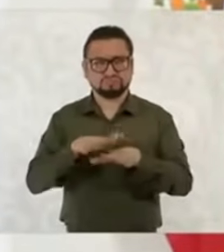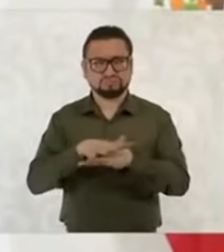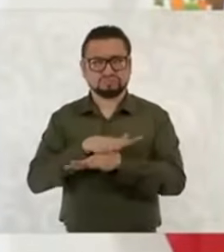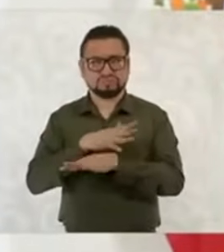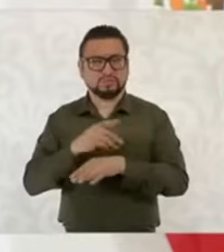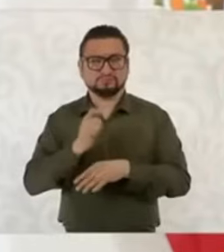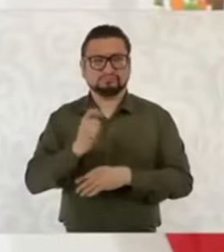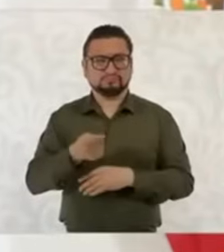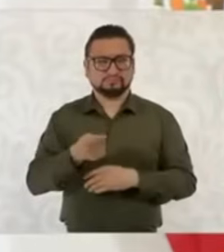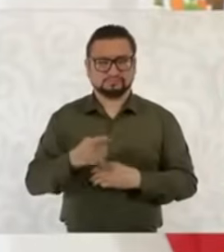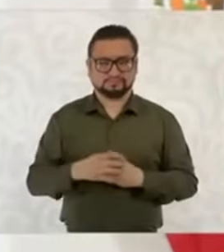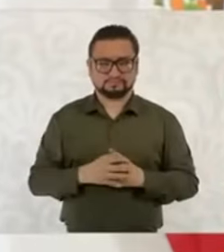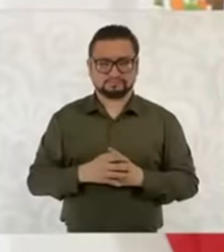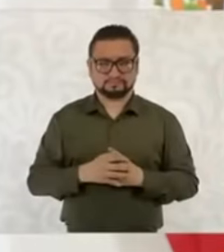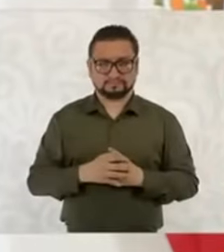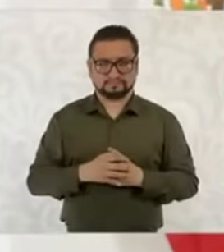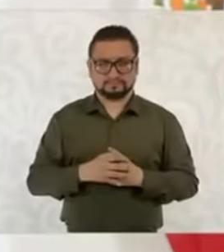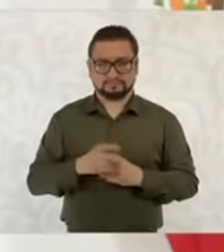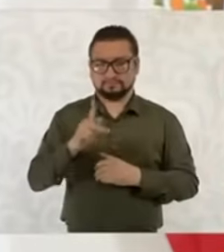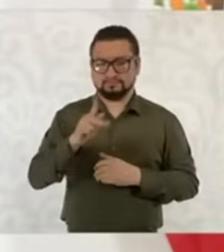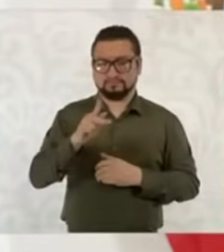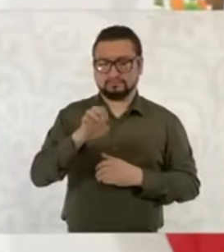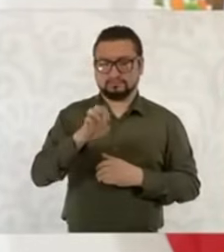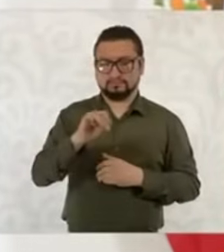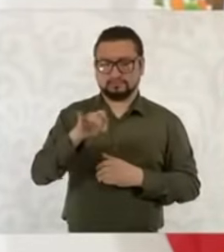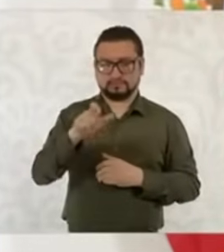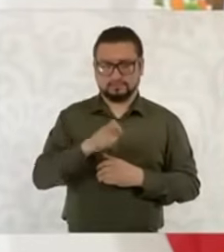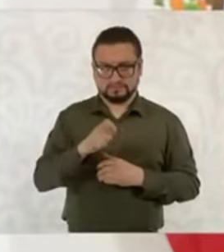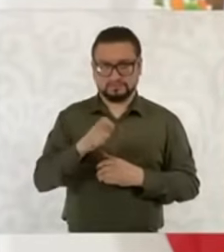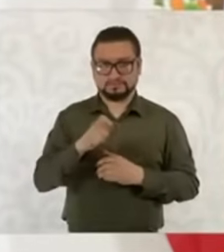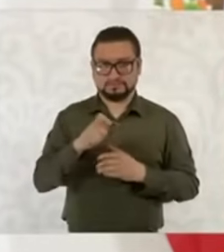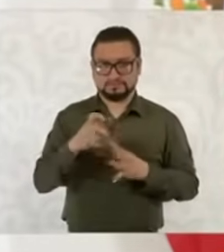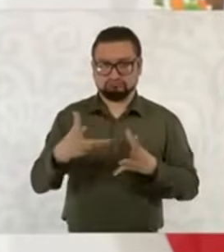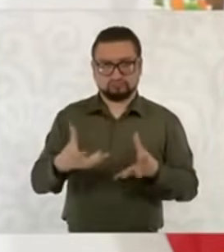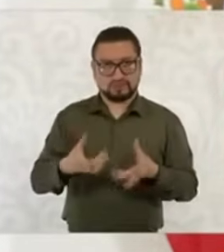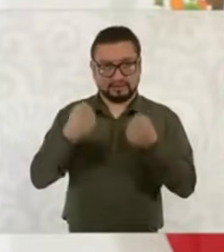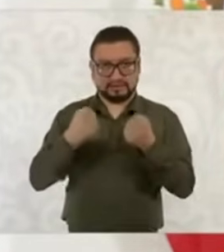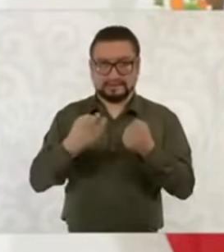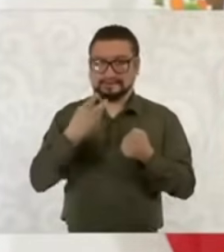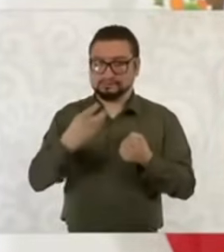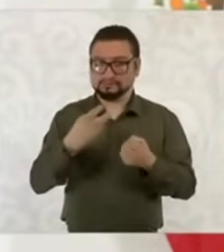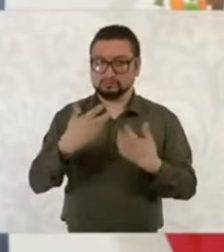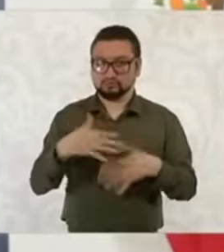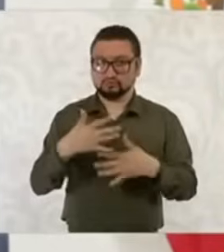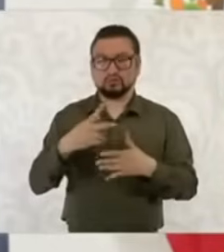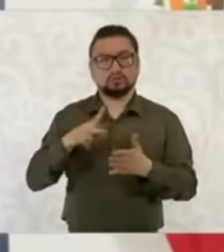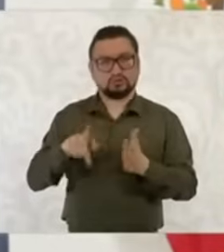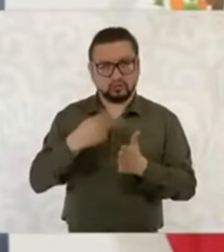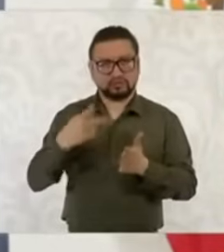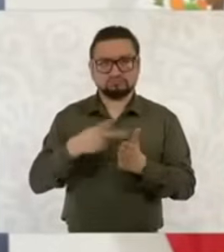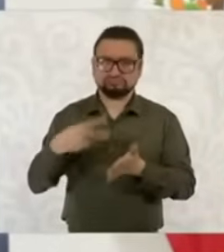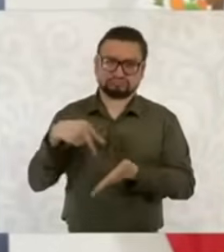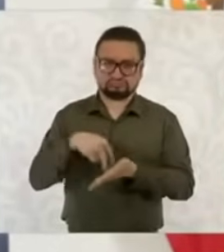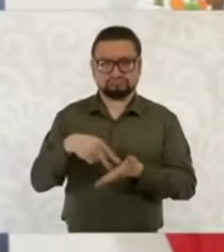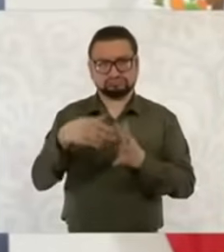fiscal? El rescate de Pemex. Hemos estado aquí en varias ocasiones en esta